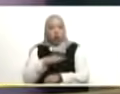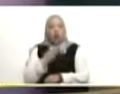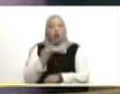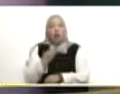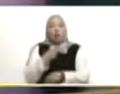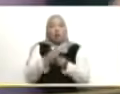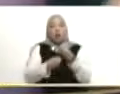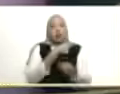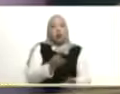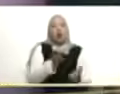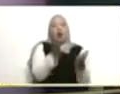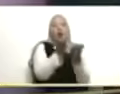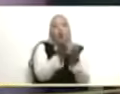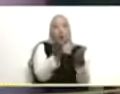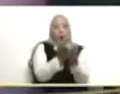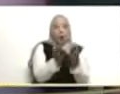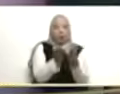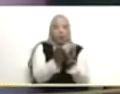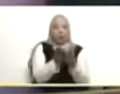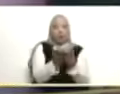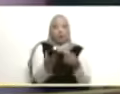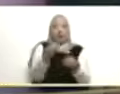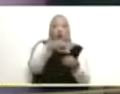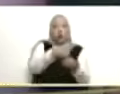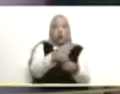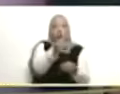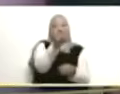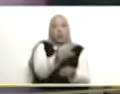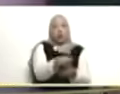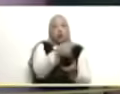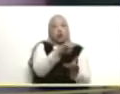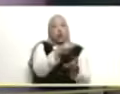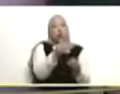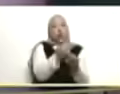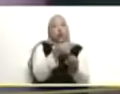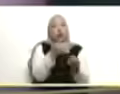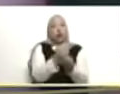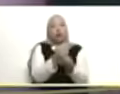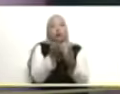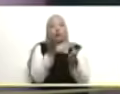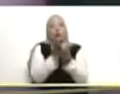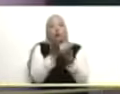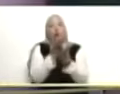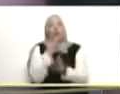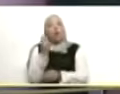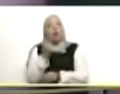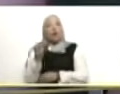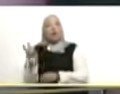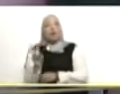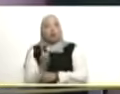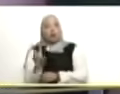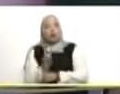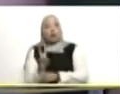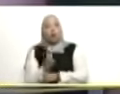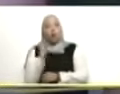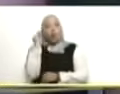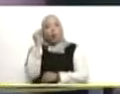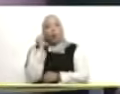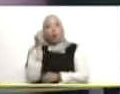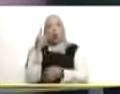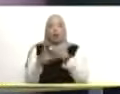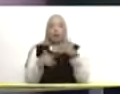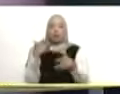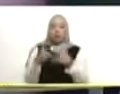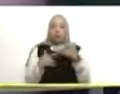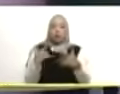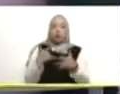de contenido, la gran escuela de influencers de Venezuela, que sean jóvenes venezolanos que tienen habilidades